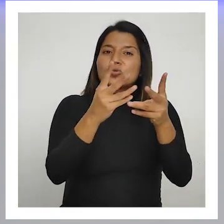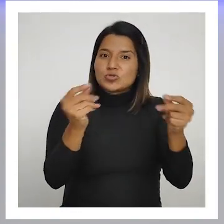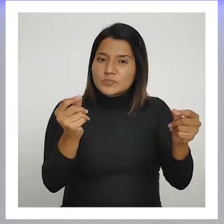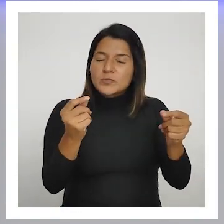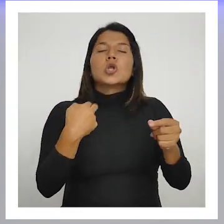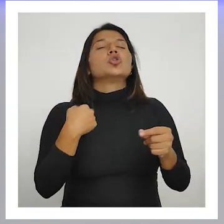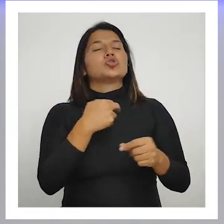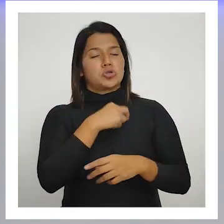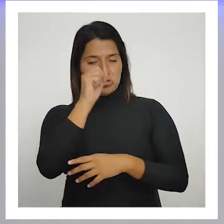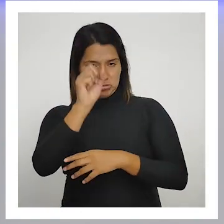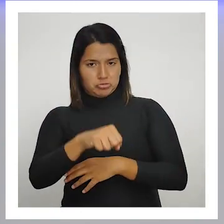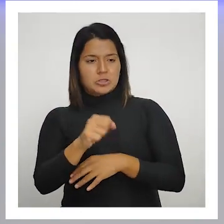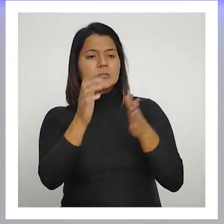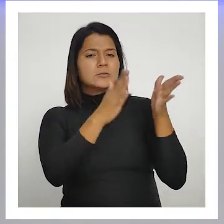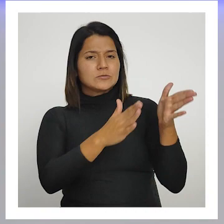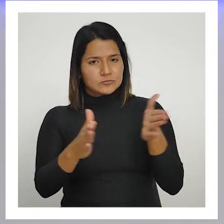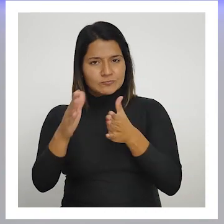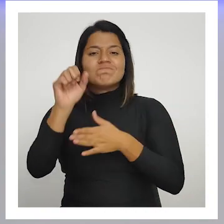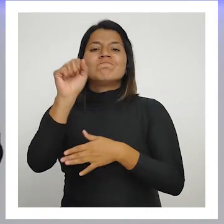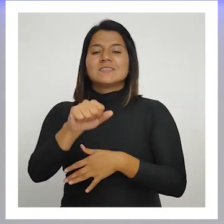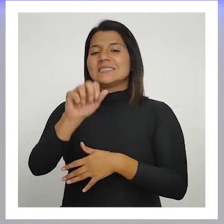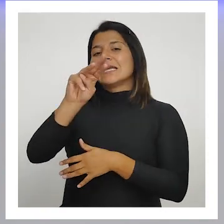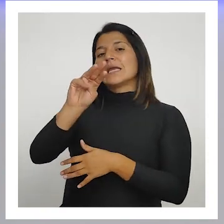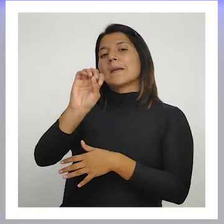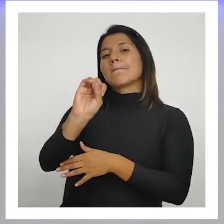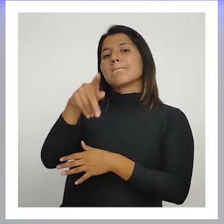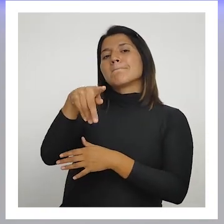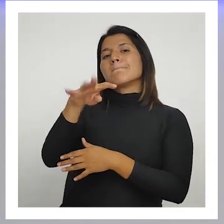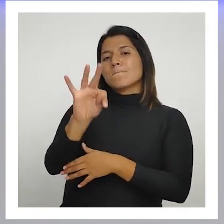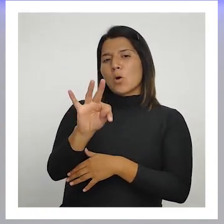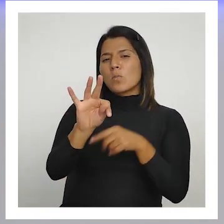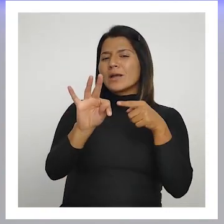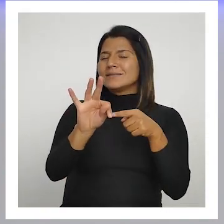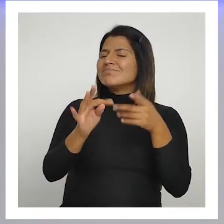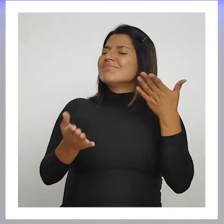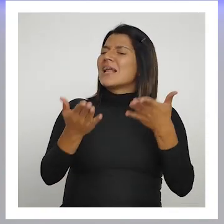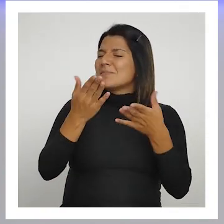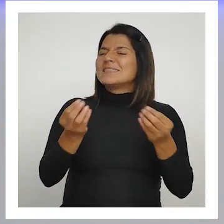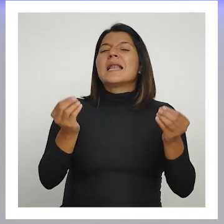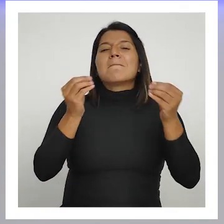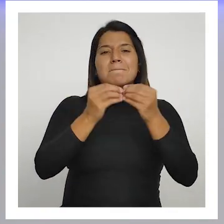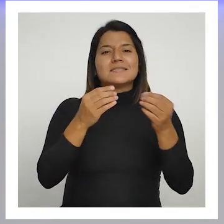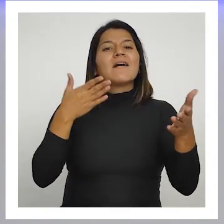el ministerio que se ve más impactado en este proyecto de Ciudad Gobierno seamos nosotros,